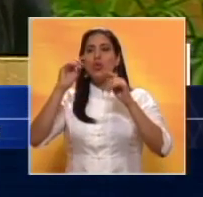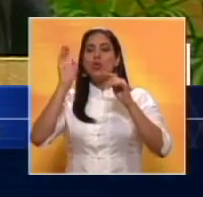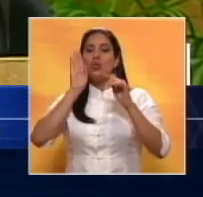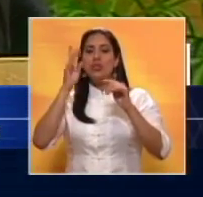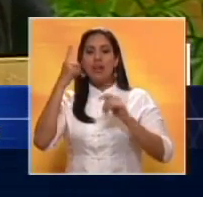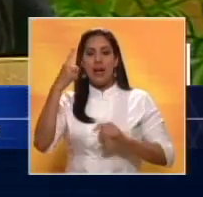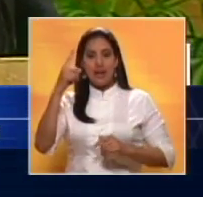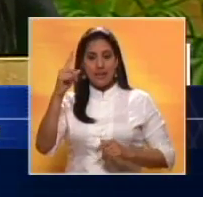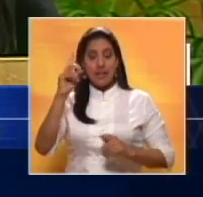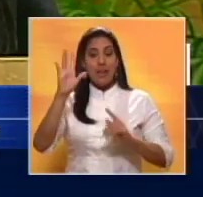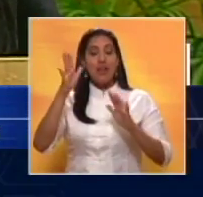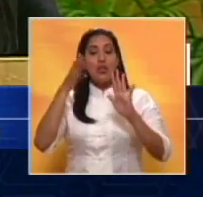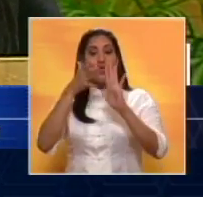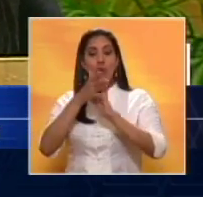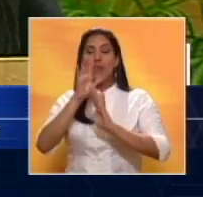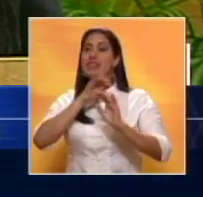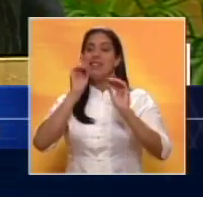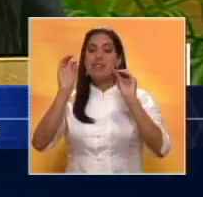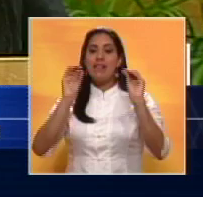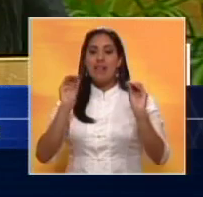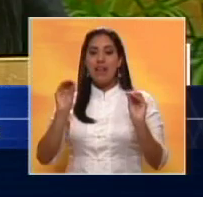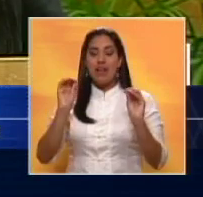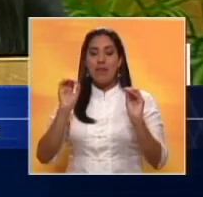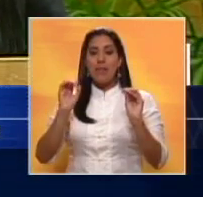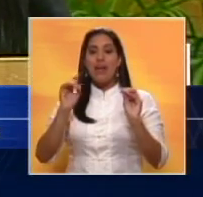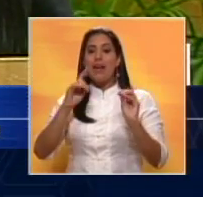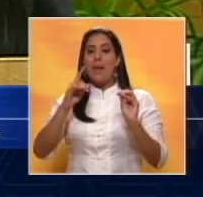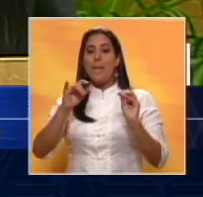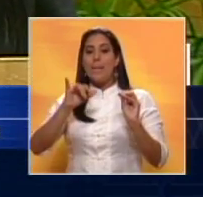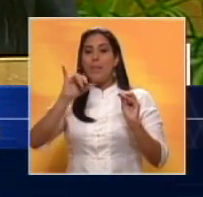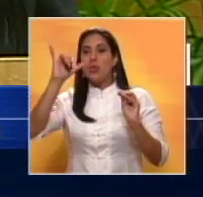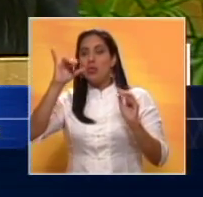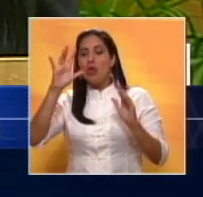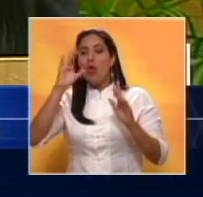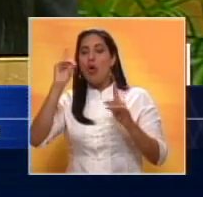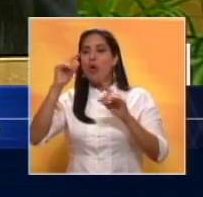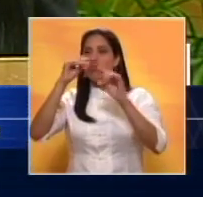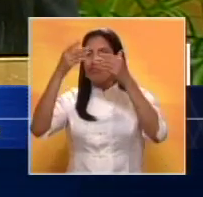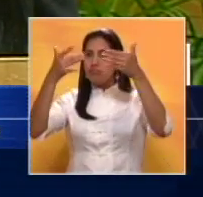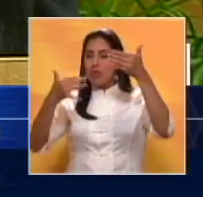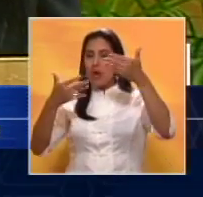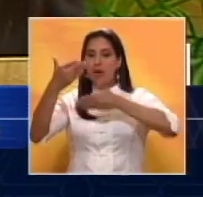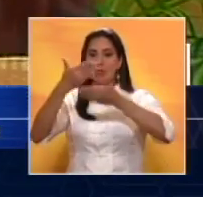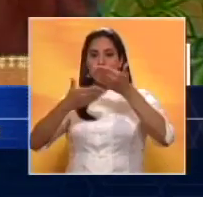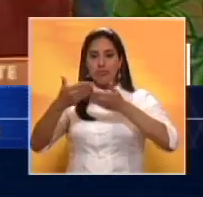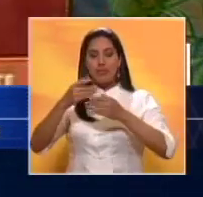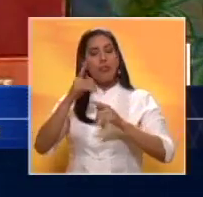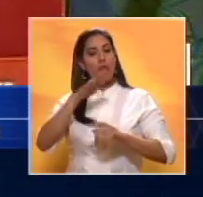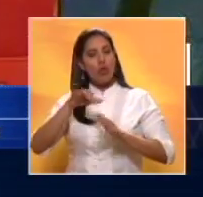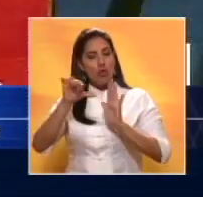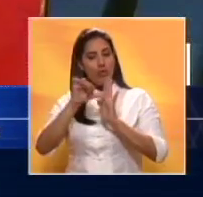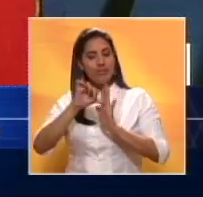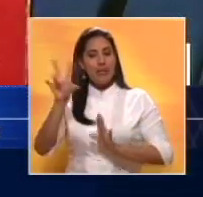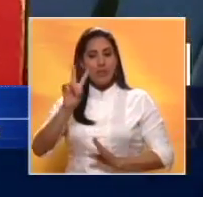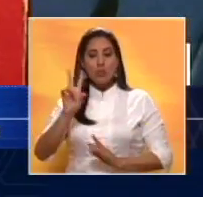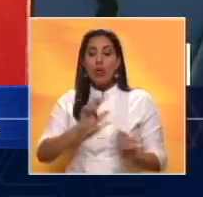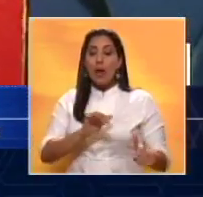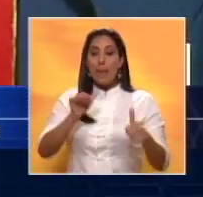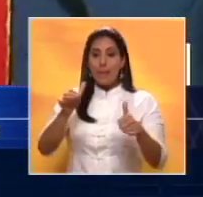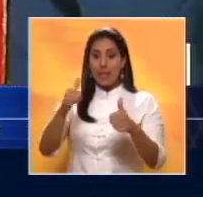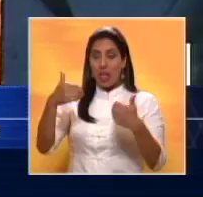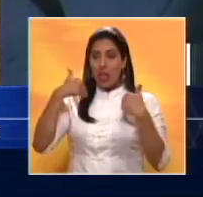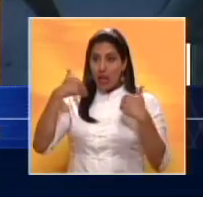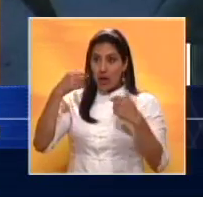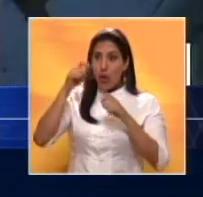sobrefacturados a través de los llamados índices o indicadores económicos, donde Venezuela, a partir del